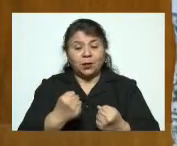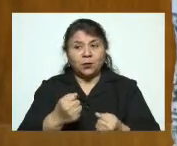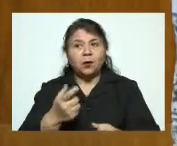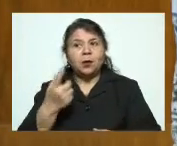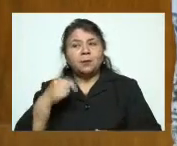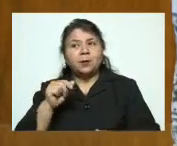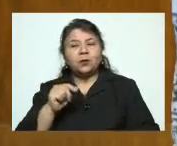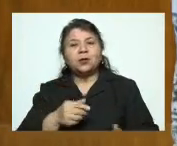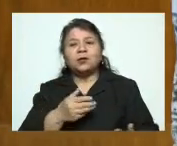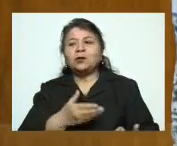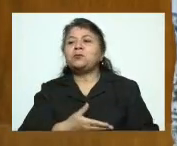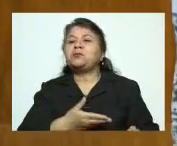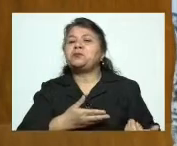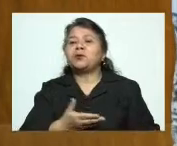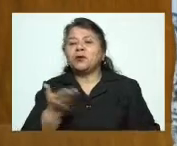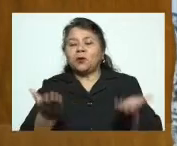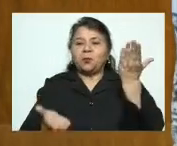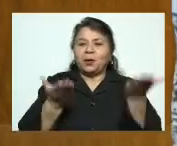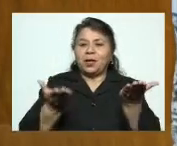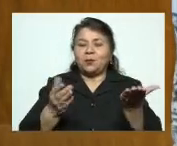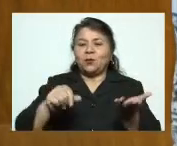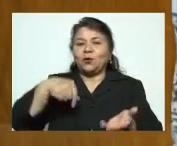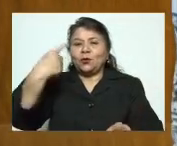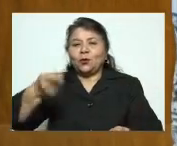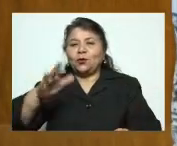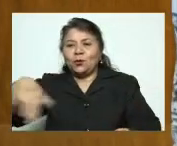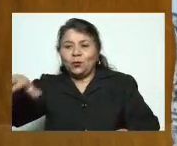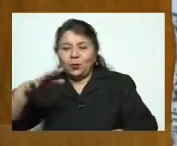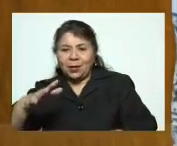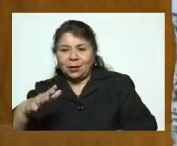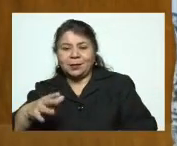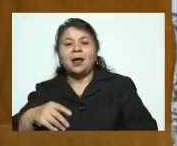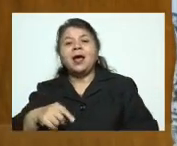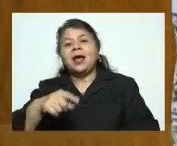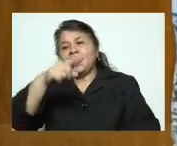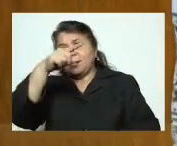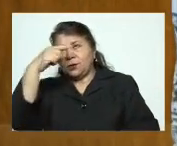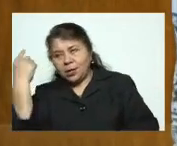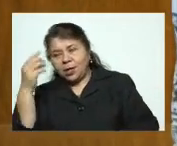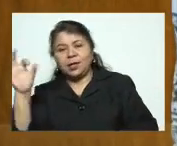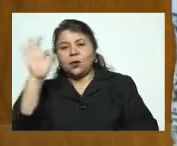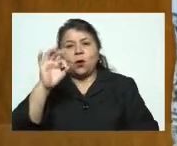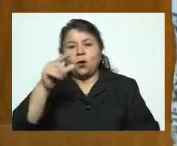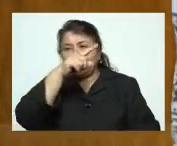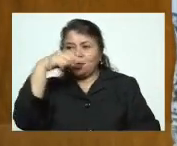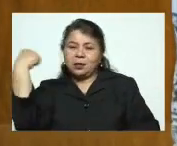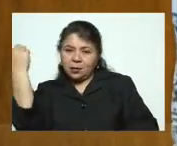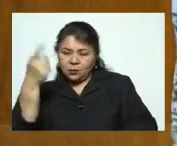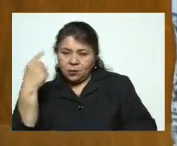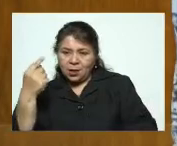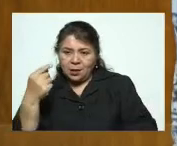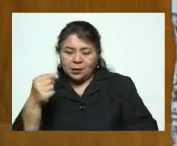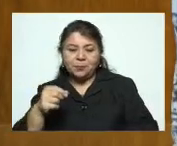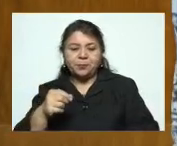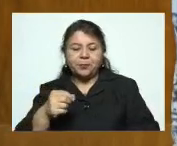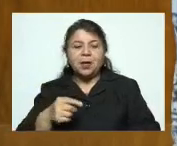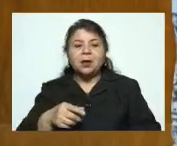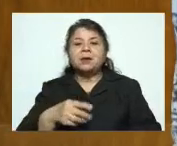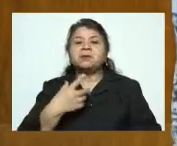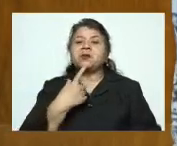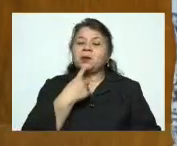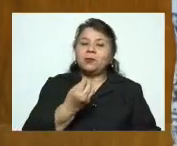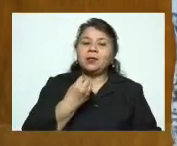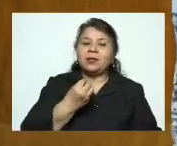otros escenarios nacionales e internacionales, nos daremos cuenta que hay lugares que han tenido durante estos 160